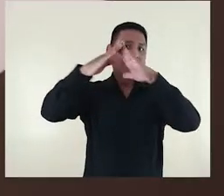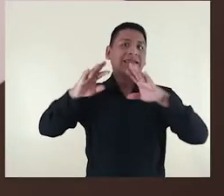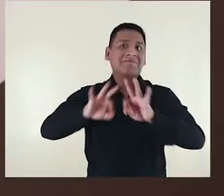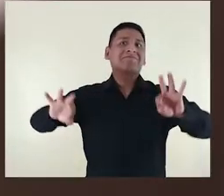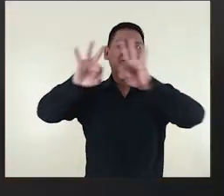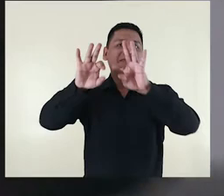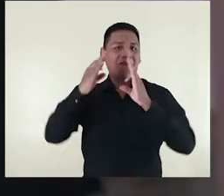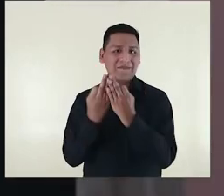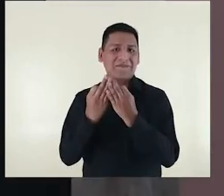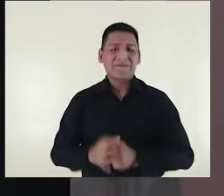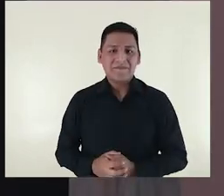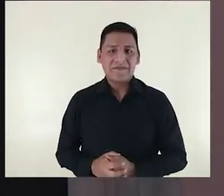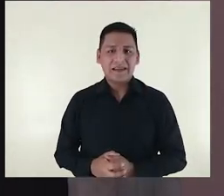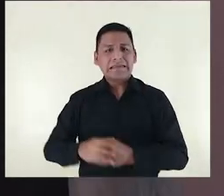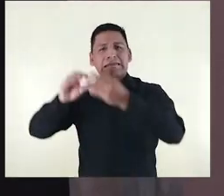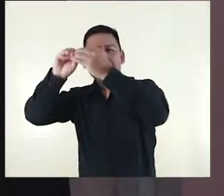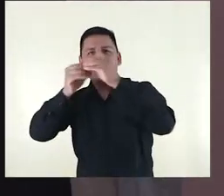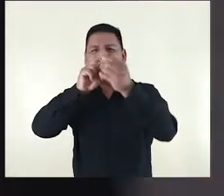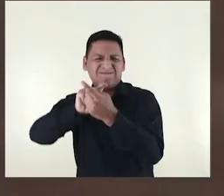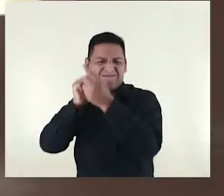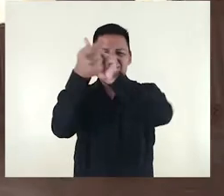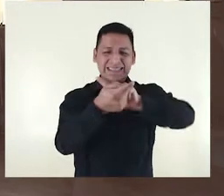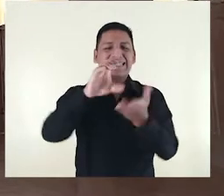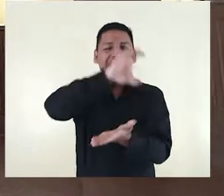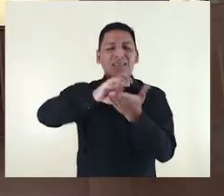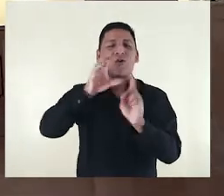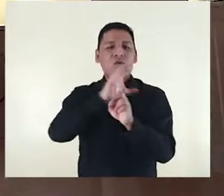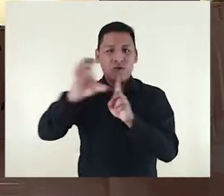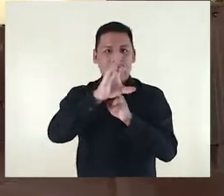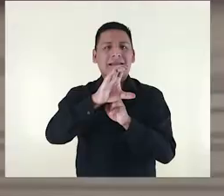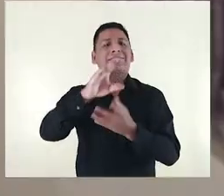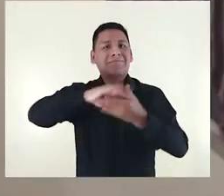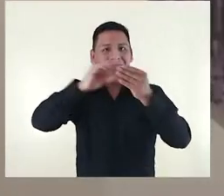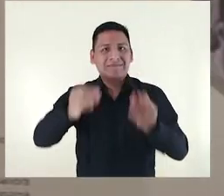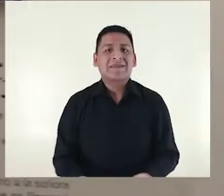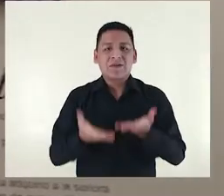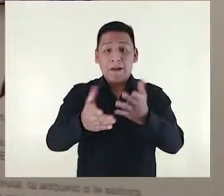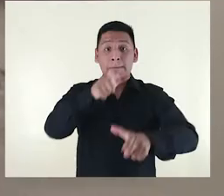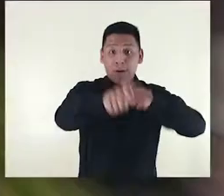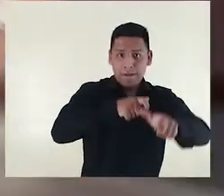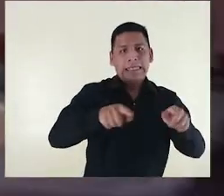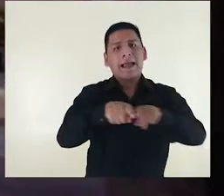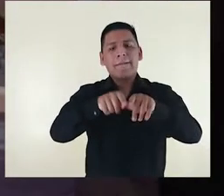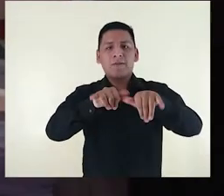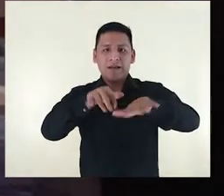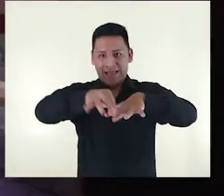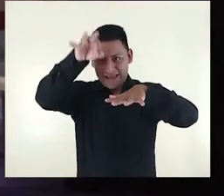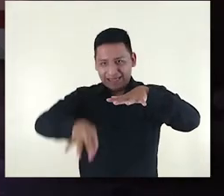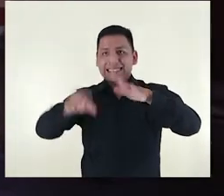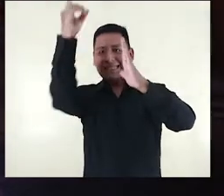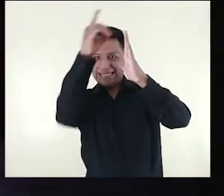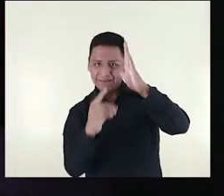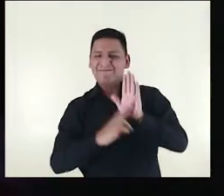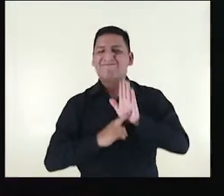autoridad para una casa de tan prominente familia. Transformada en centro cultural, es un patrimonio histórico por sus ocupantes y también por